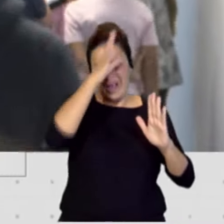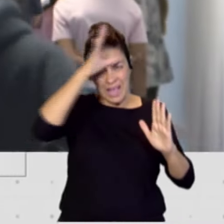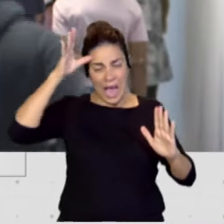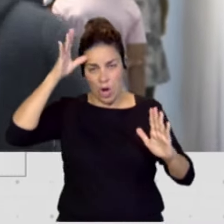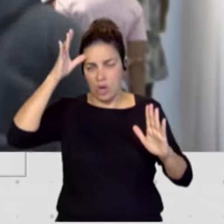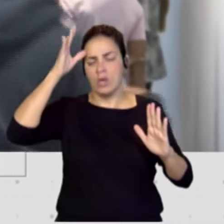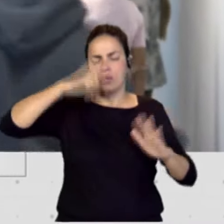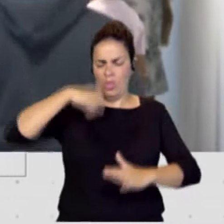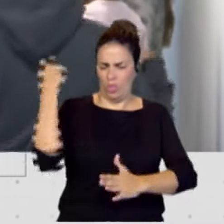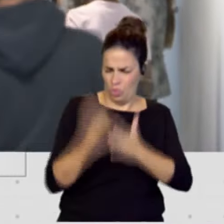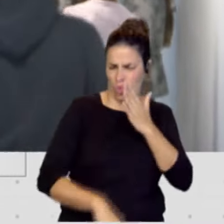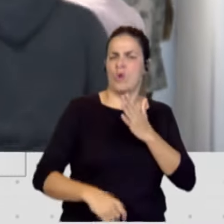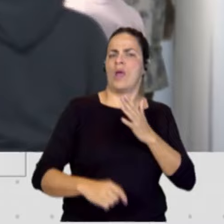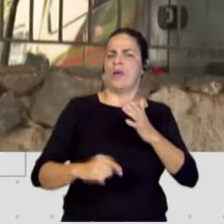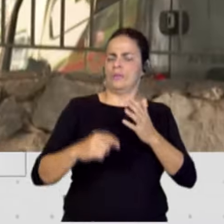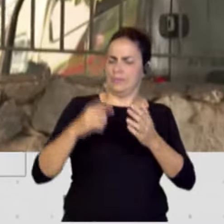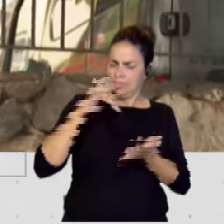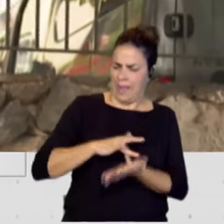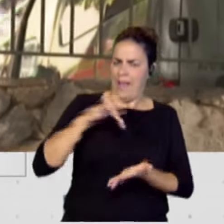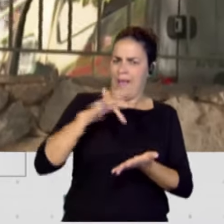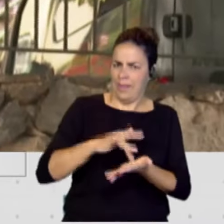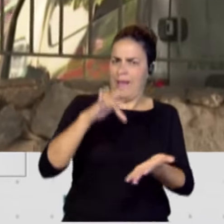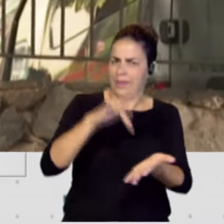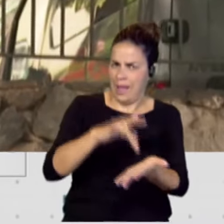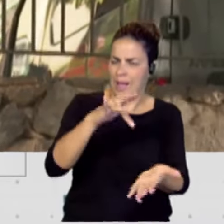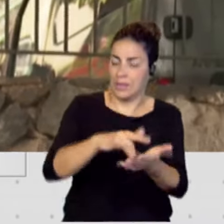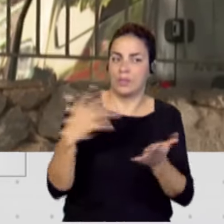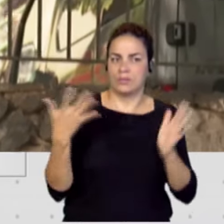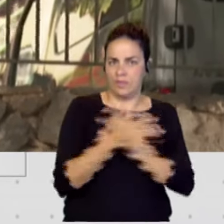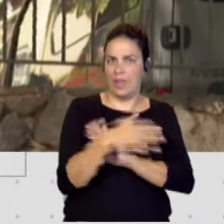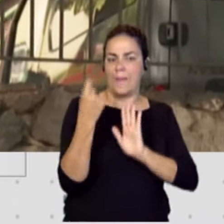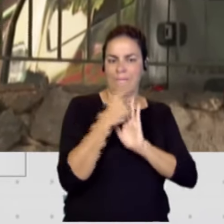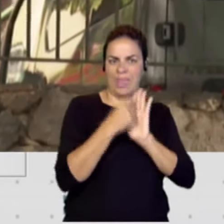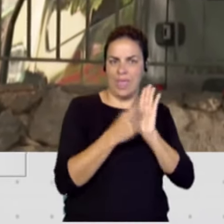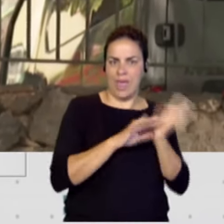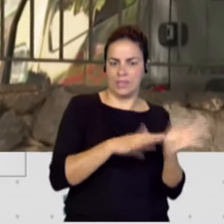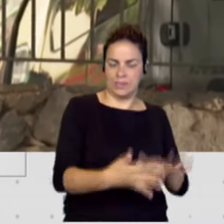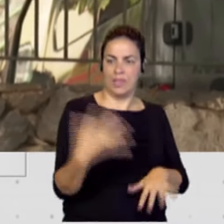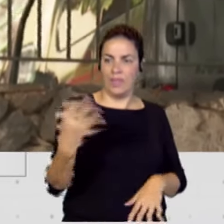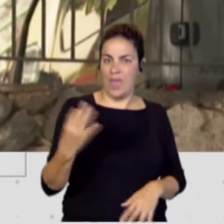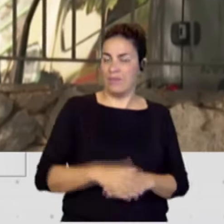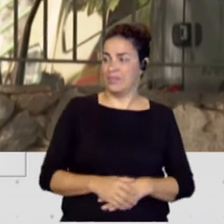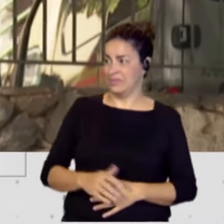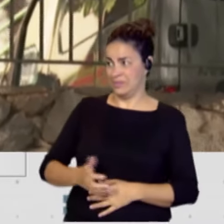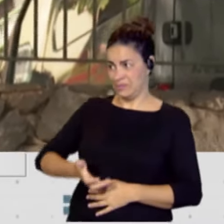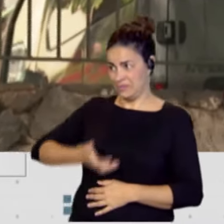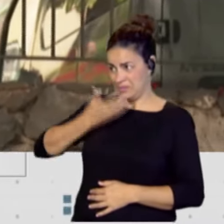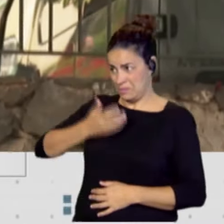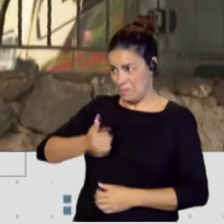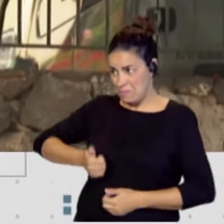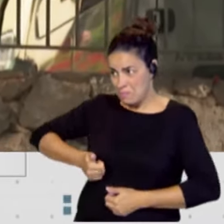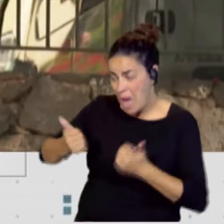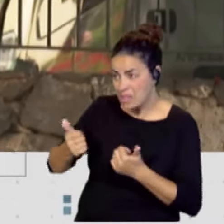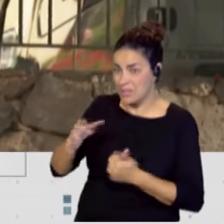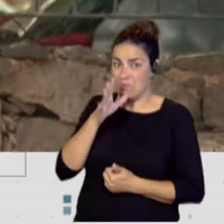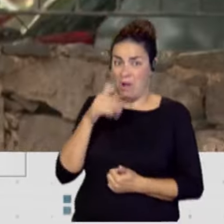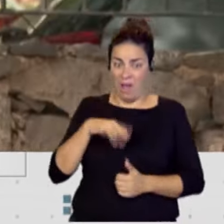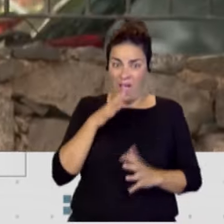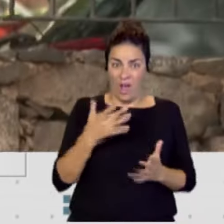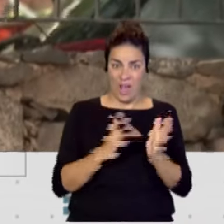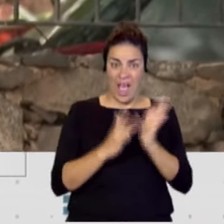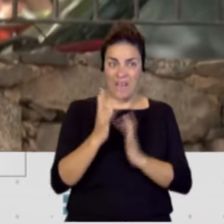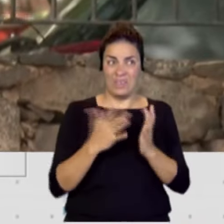que PR veíamos y hay que tomar medidas más todavía deir más caliente todavía cuando estamos en abril estamos en abril estamos sobre